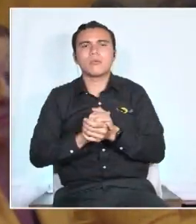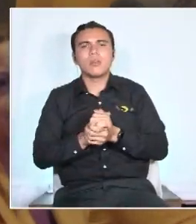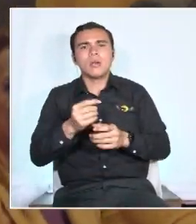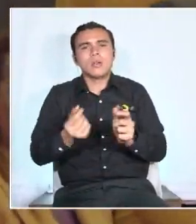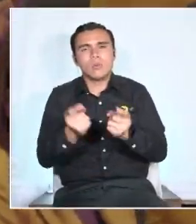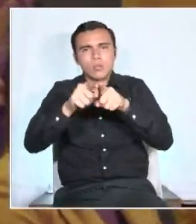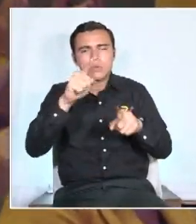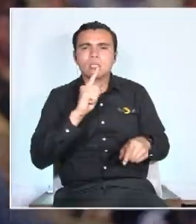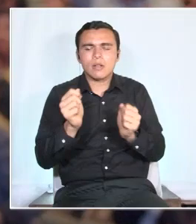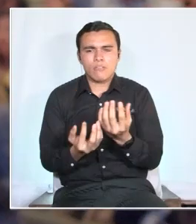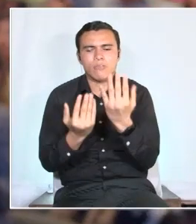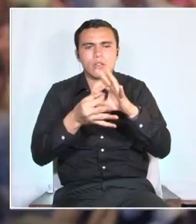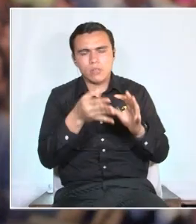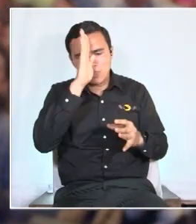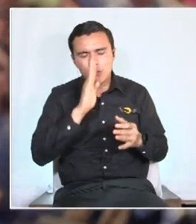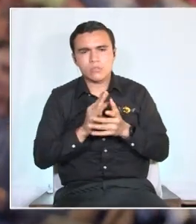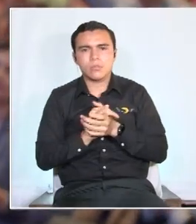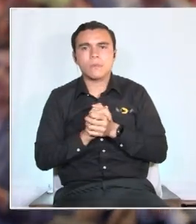tú estás en el fuego de Dios,